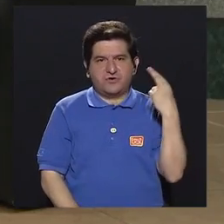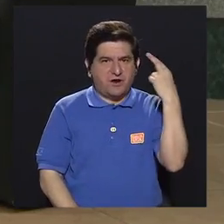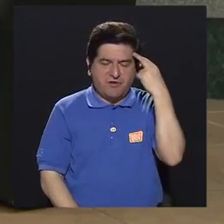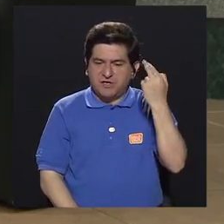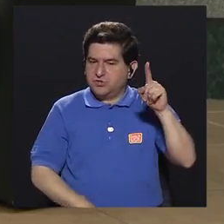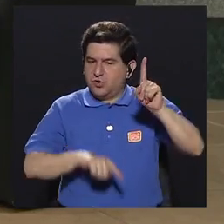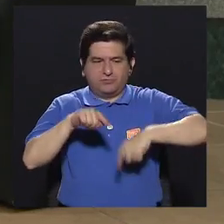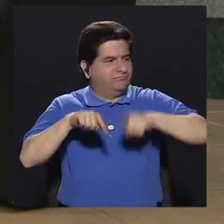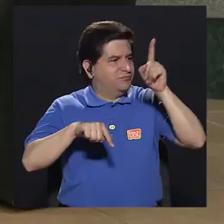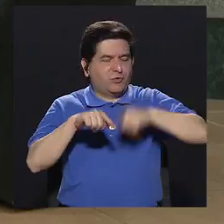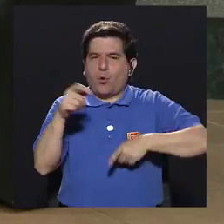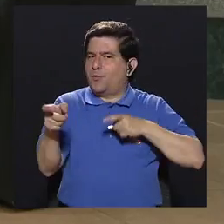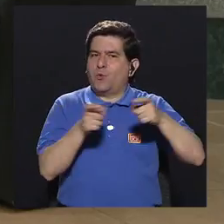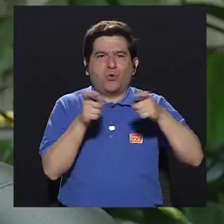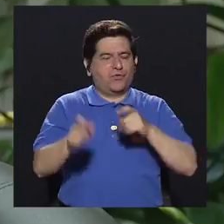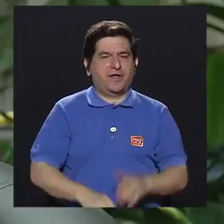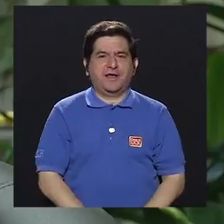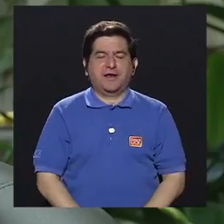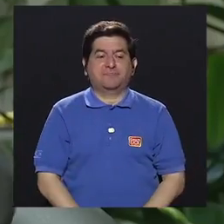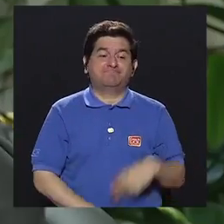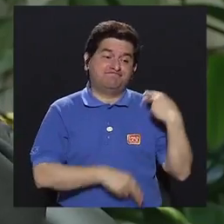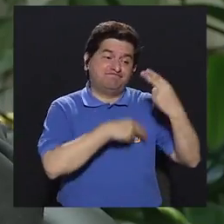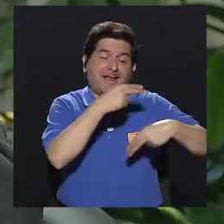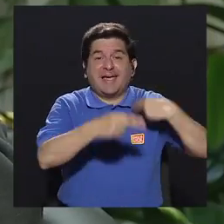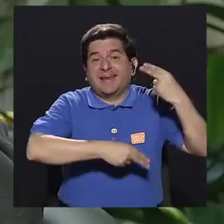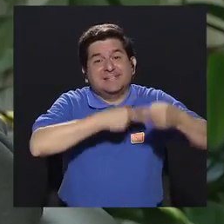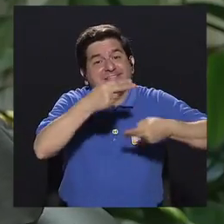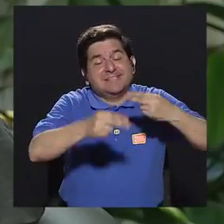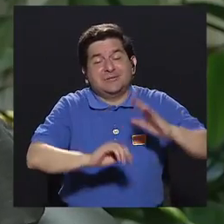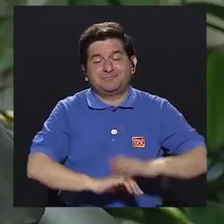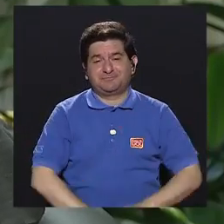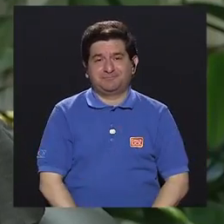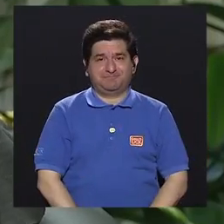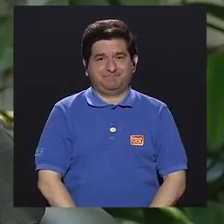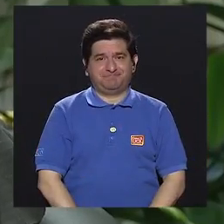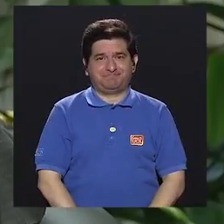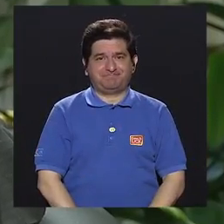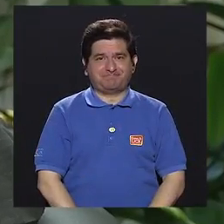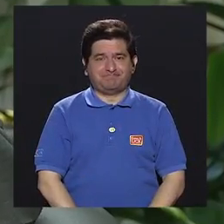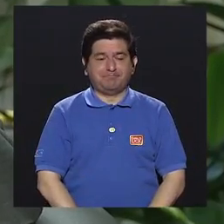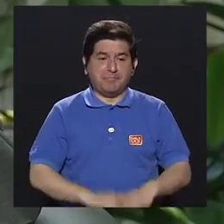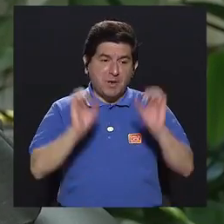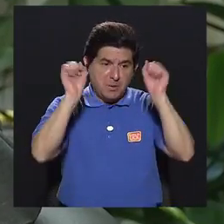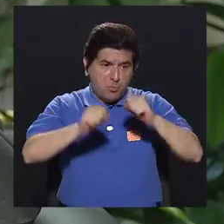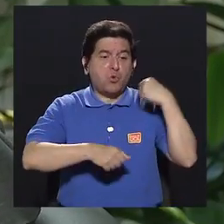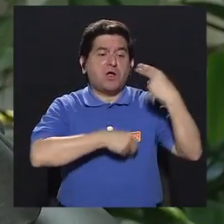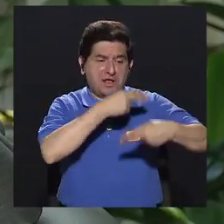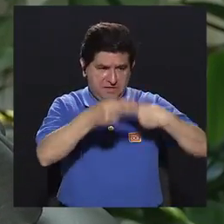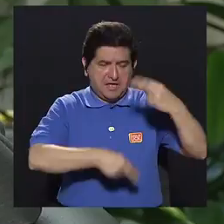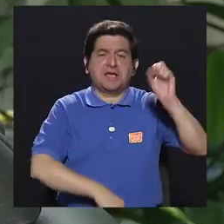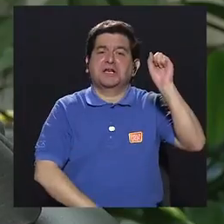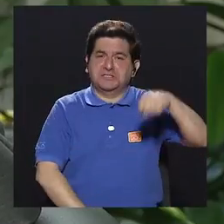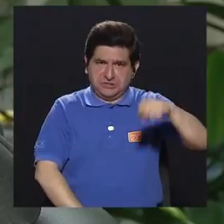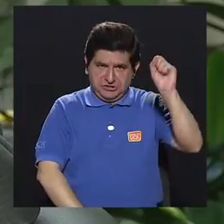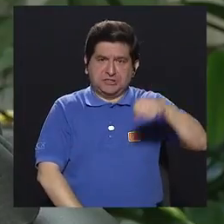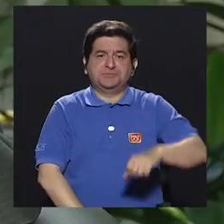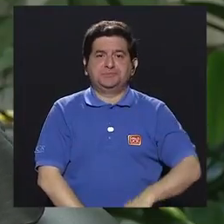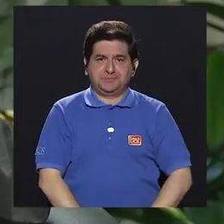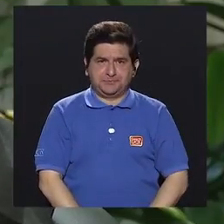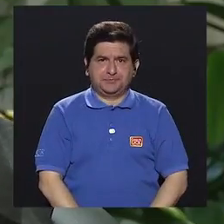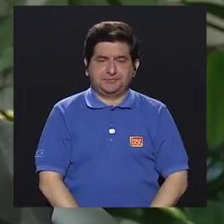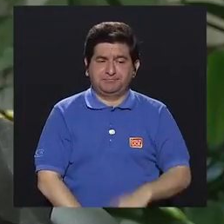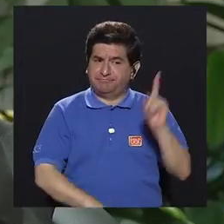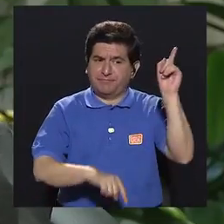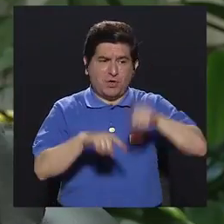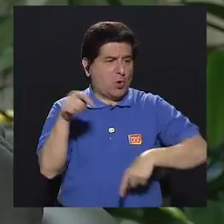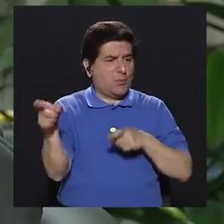causas que nosotros no podemos controlar. Por ejemplo, la herencia. Esto puede llegar a ser hereditario, ¿verdad? Entonces